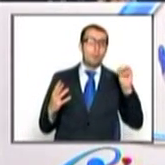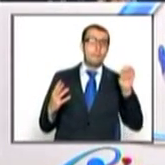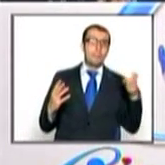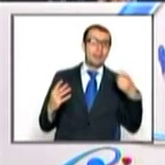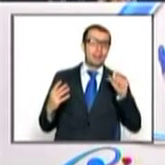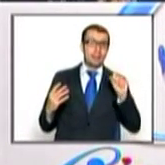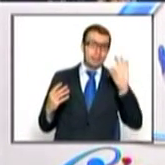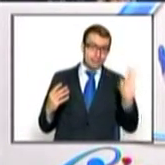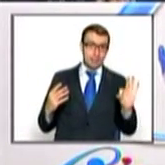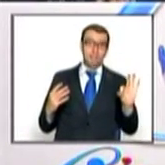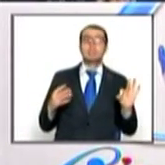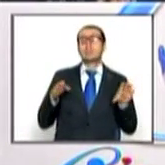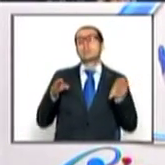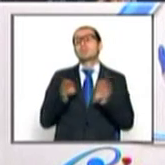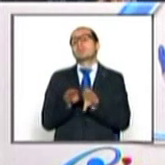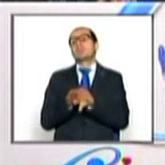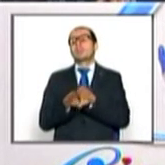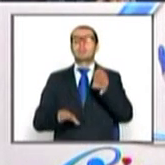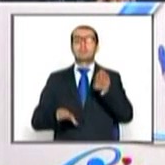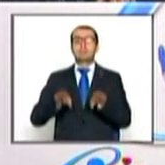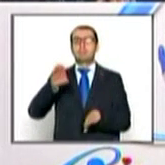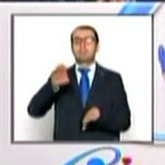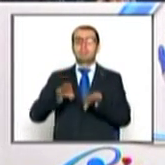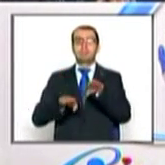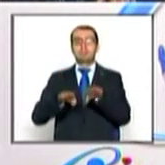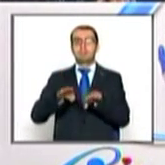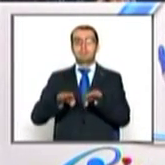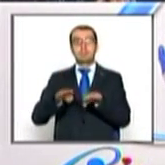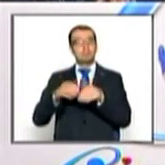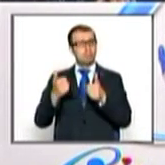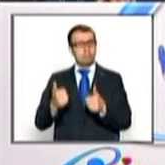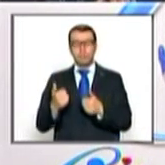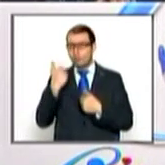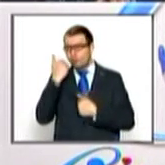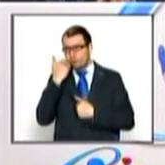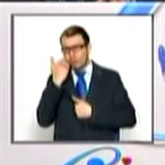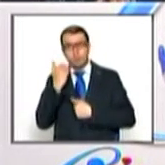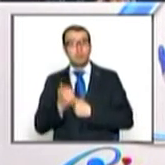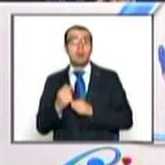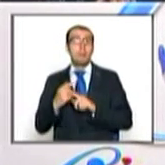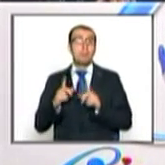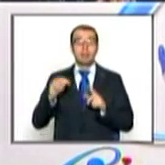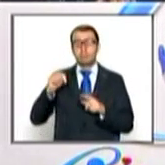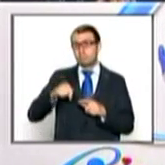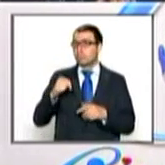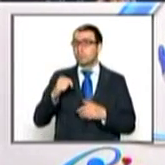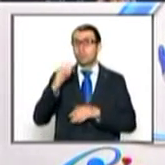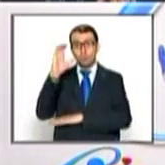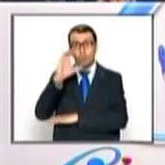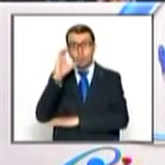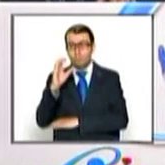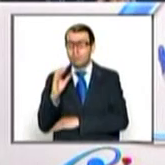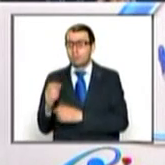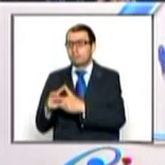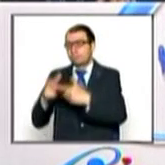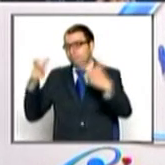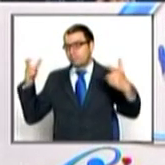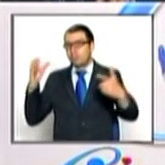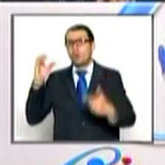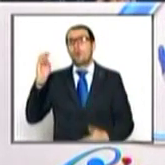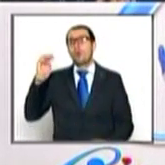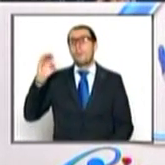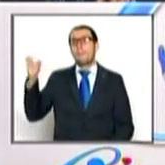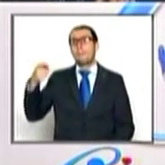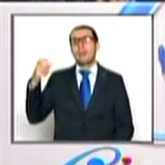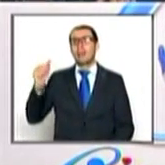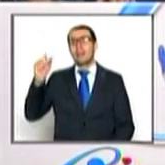mantiene estable, sin ninguna patología. Pregúntense, en Colombia la cantidad de omega 6 que consumimos por omega 3